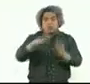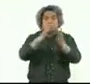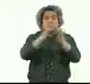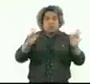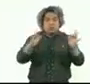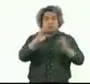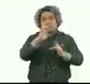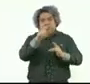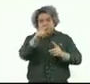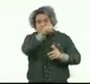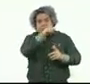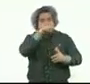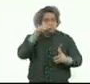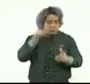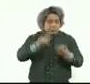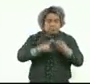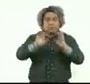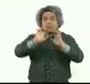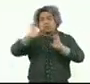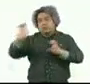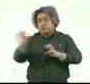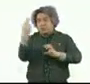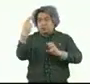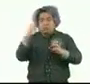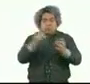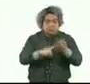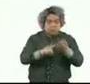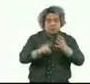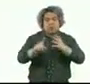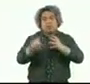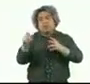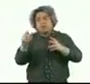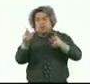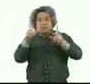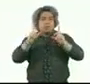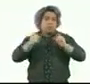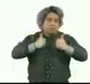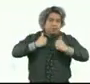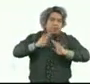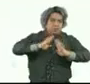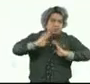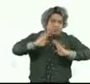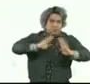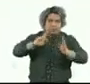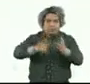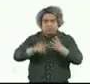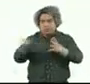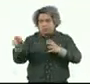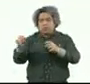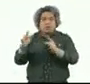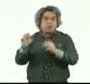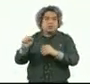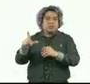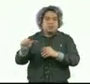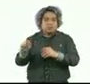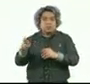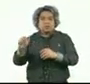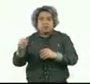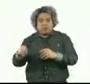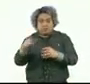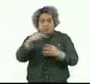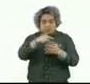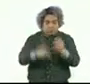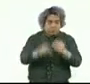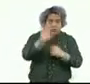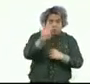en Benito Juárez, el Estadio Olímpico Universitario, el Censis de la Marina y la Sala de Armas. En estas 4 sedes